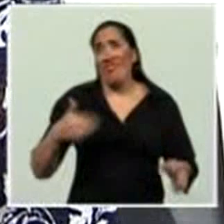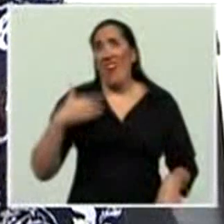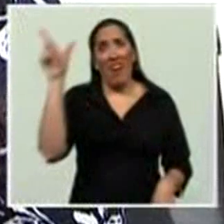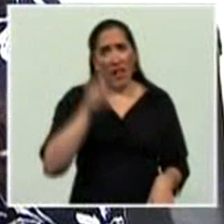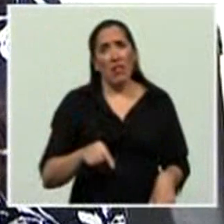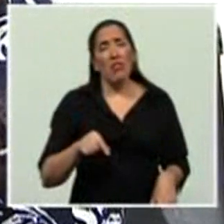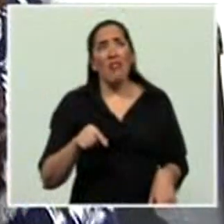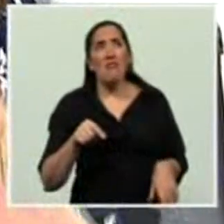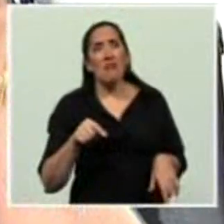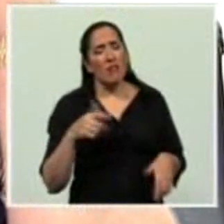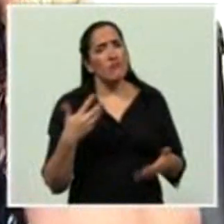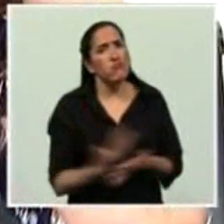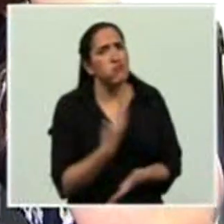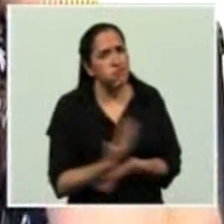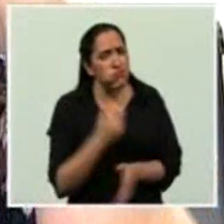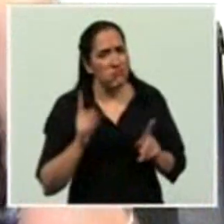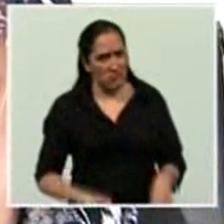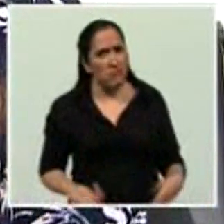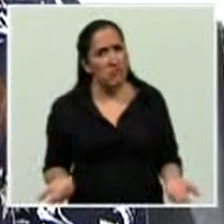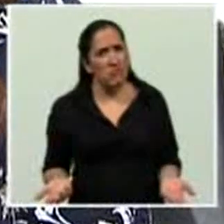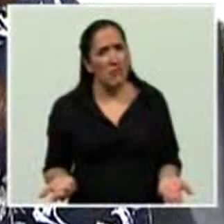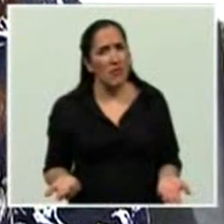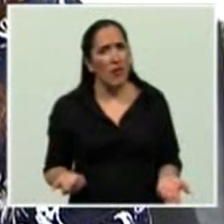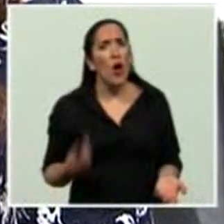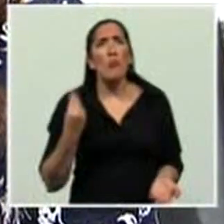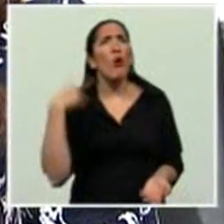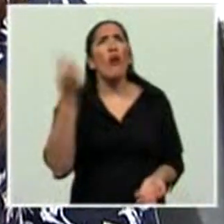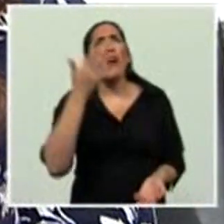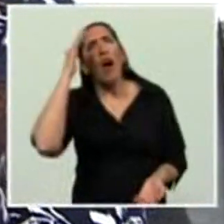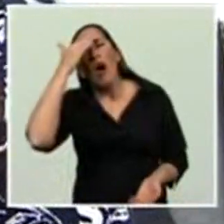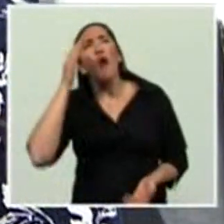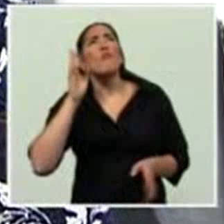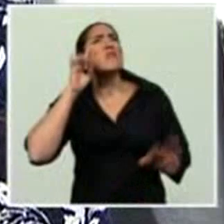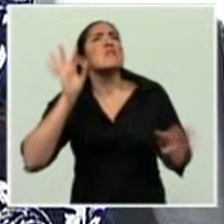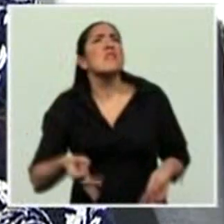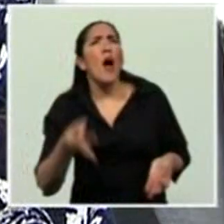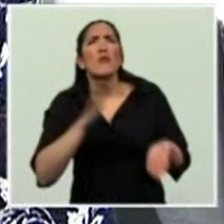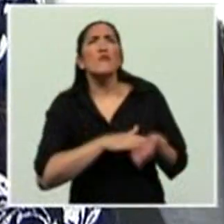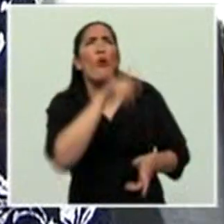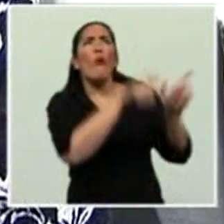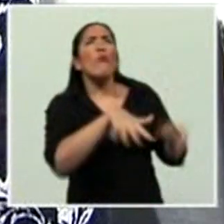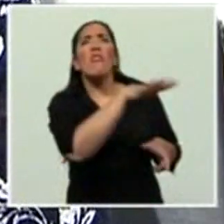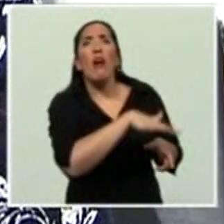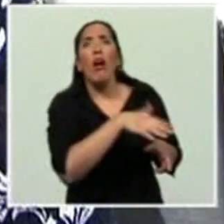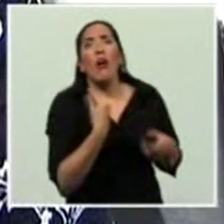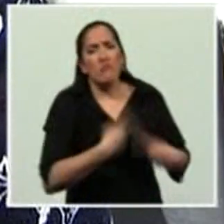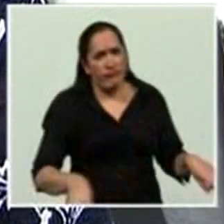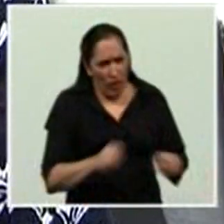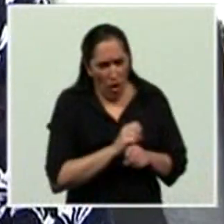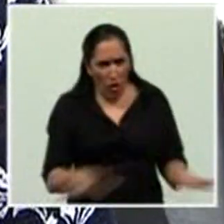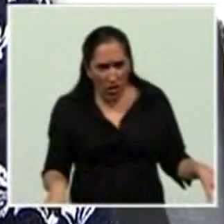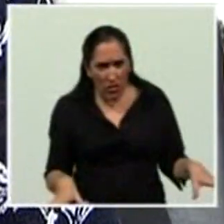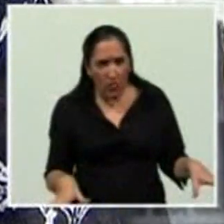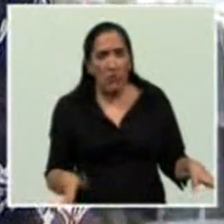porque Además creo que nos conocieron por cosas feas y creo que es muy bueno que nos